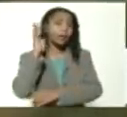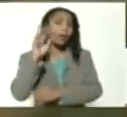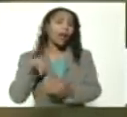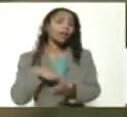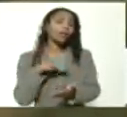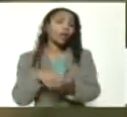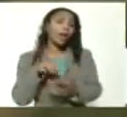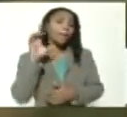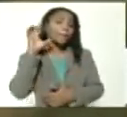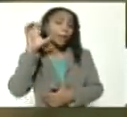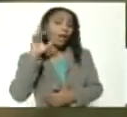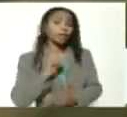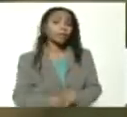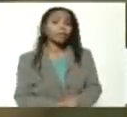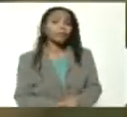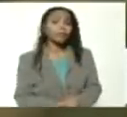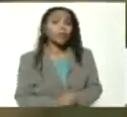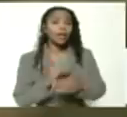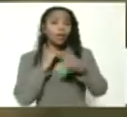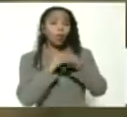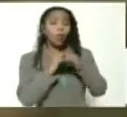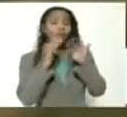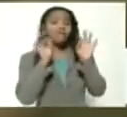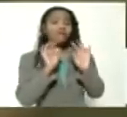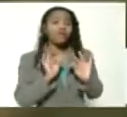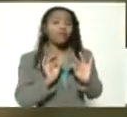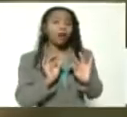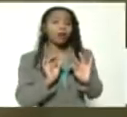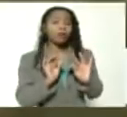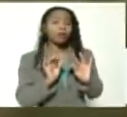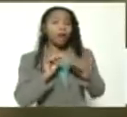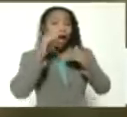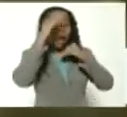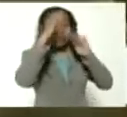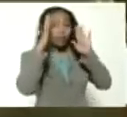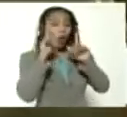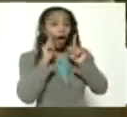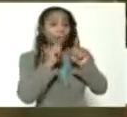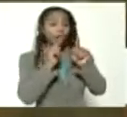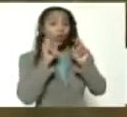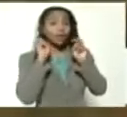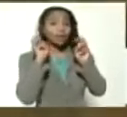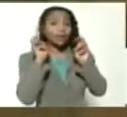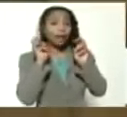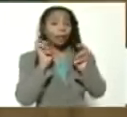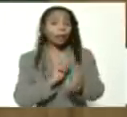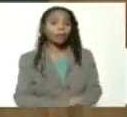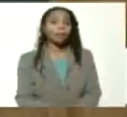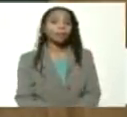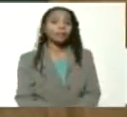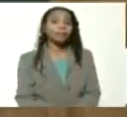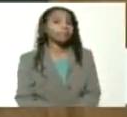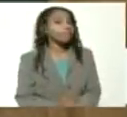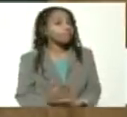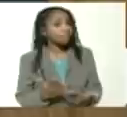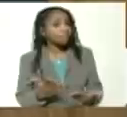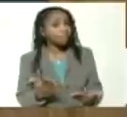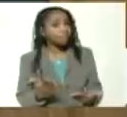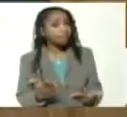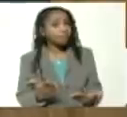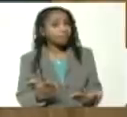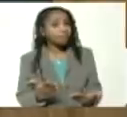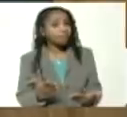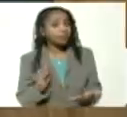país. Hemos igualmente también estado muy atentos a estos hechos, que